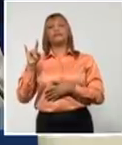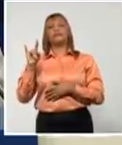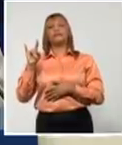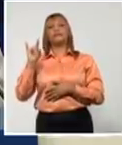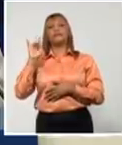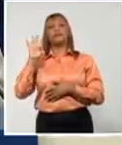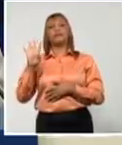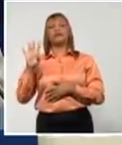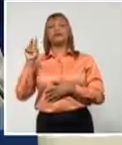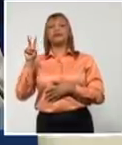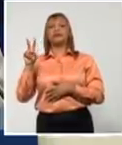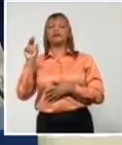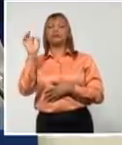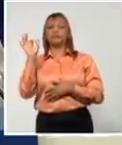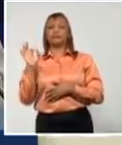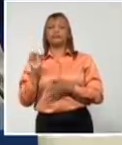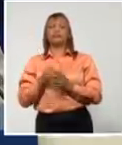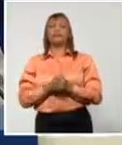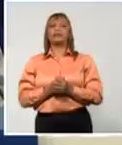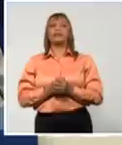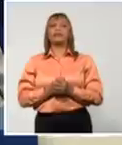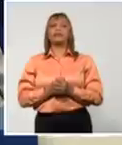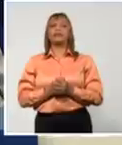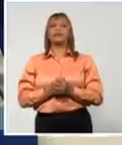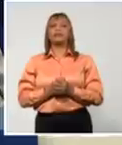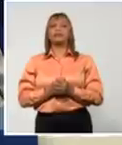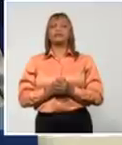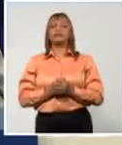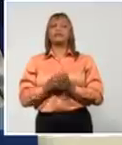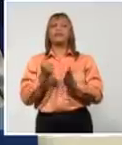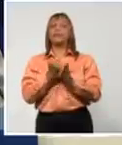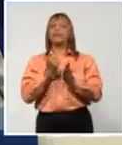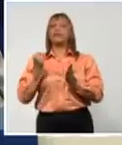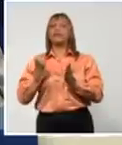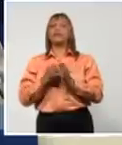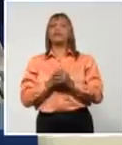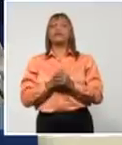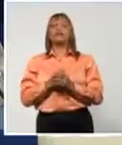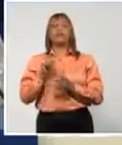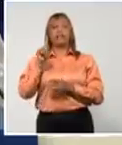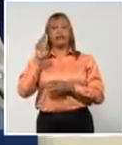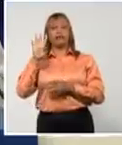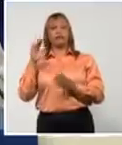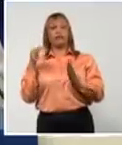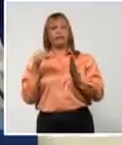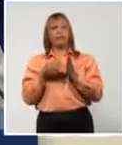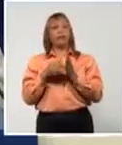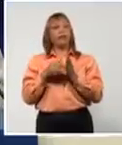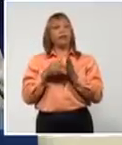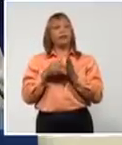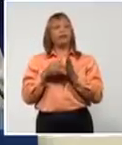3.676.942 casos diagnosticados. Fíjense que de 14.000, prácticamente